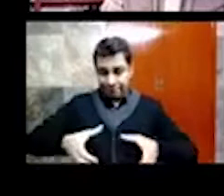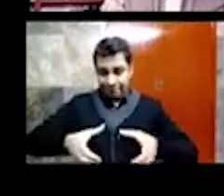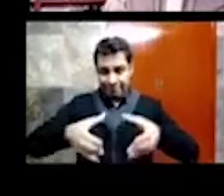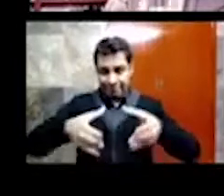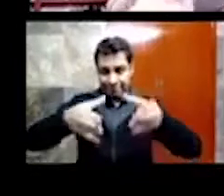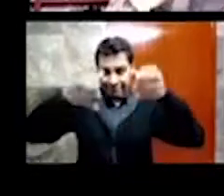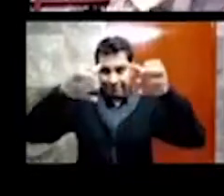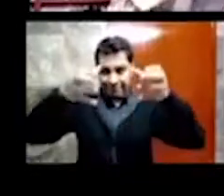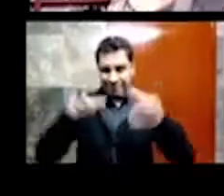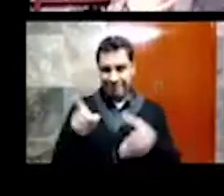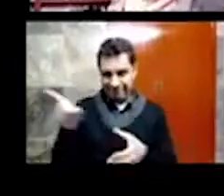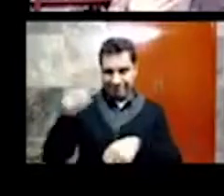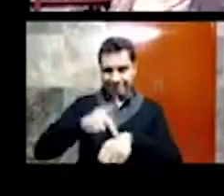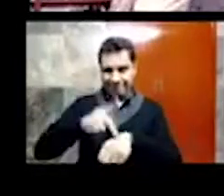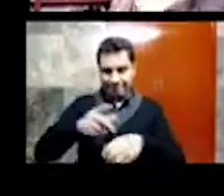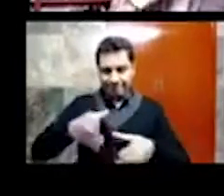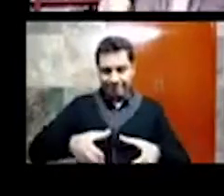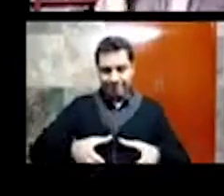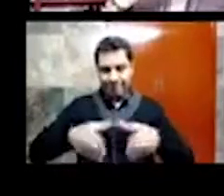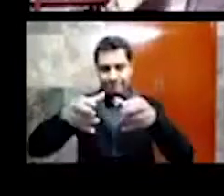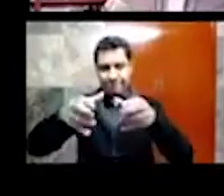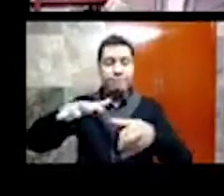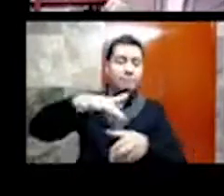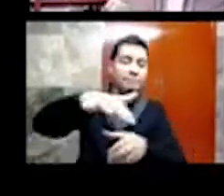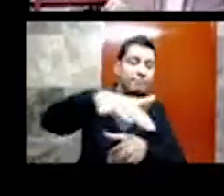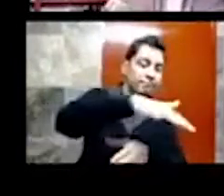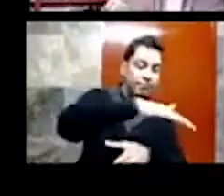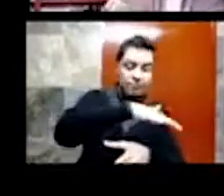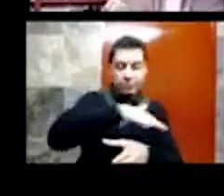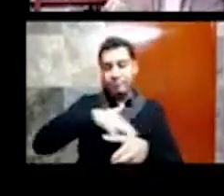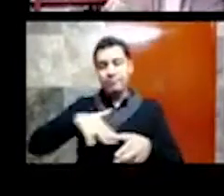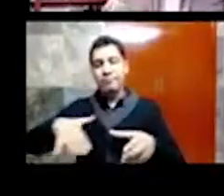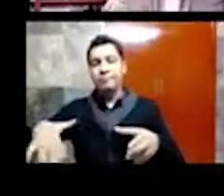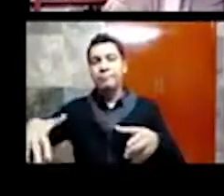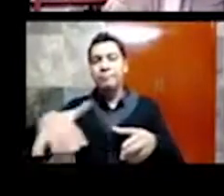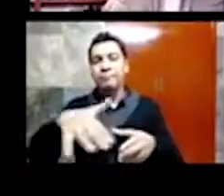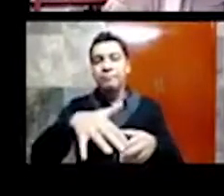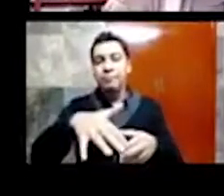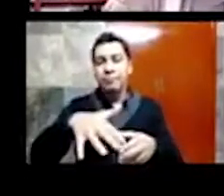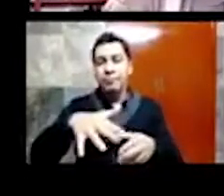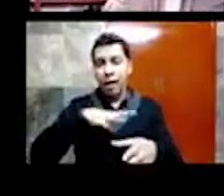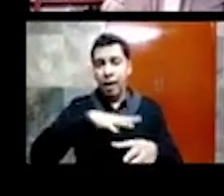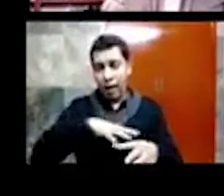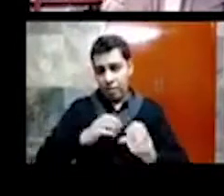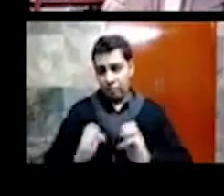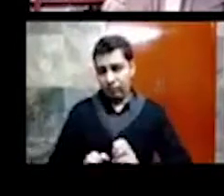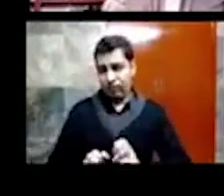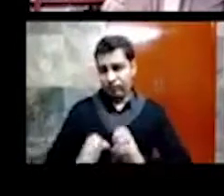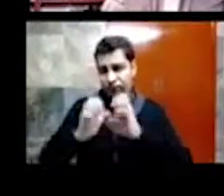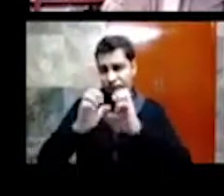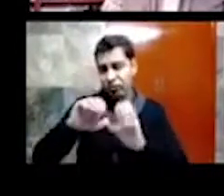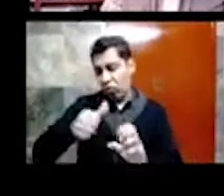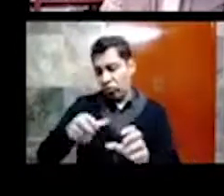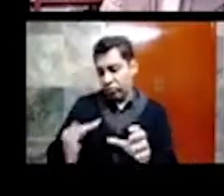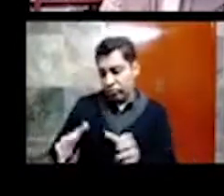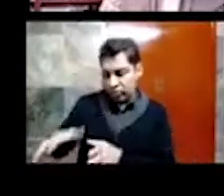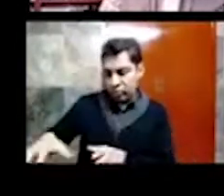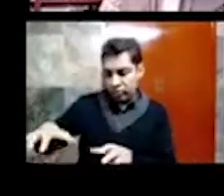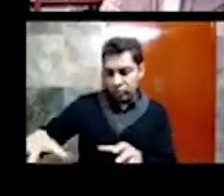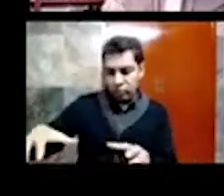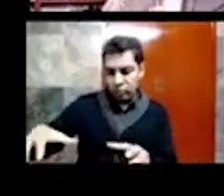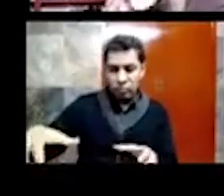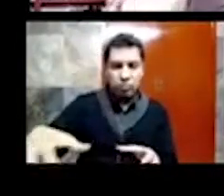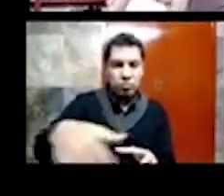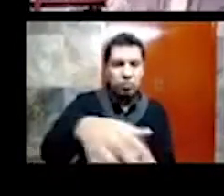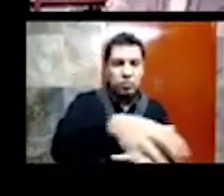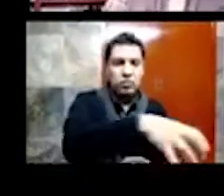disponen de una monumentalidad que no compite con la de los edificios del recinto sagrado. Este es uno de los templos